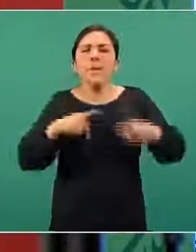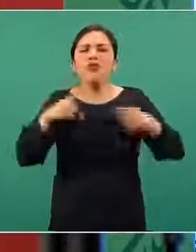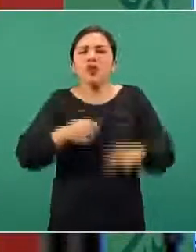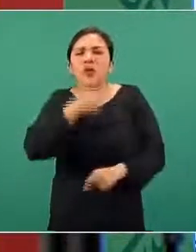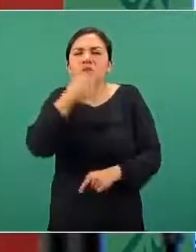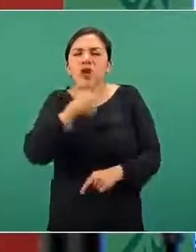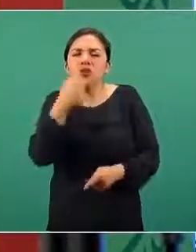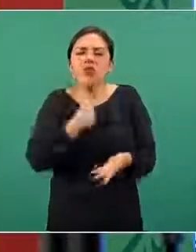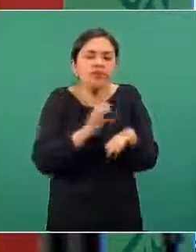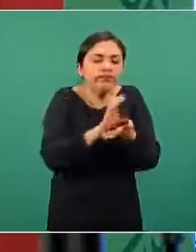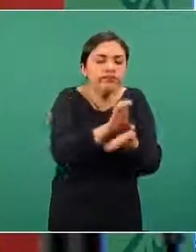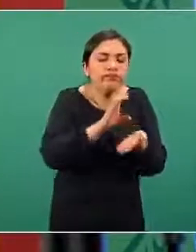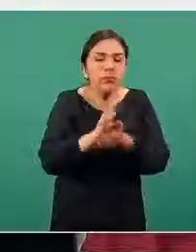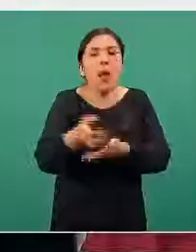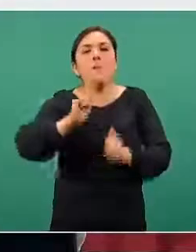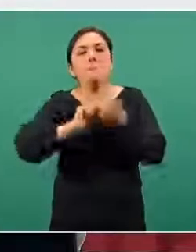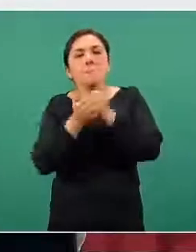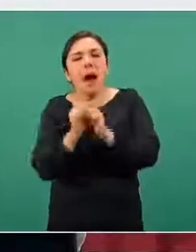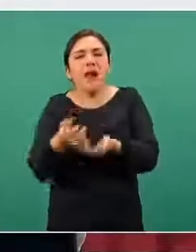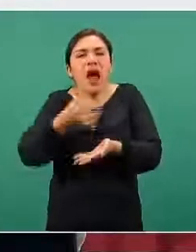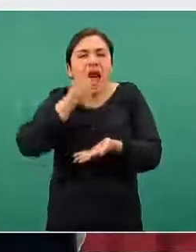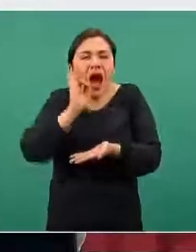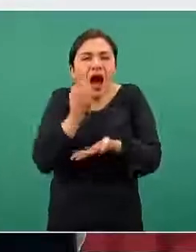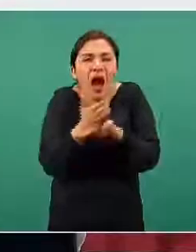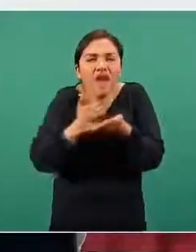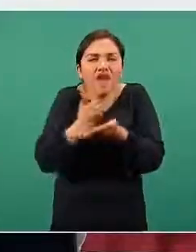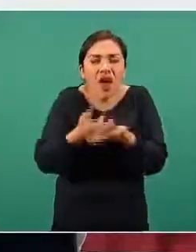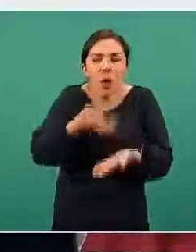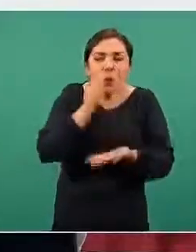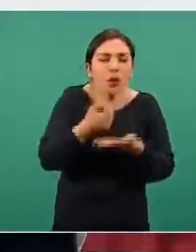les dábamos su pancito y su café caliente.